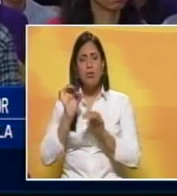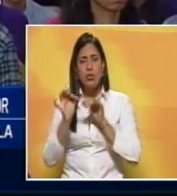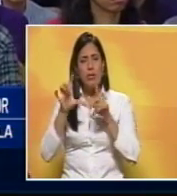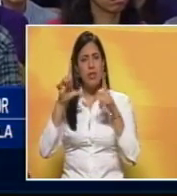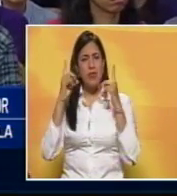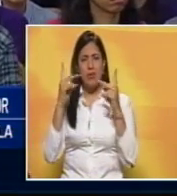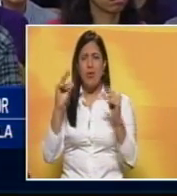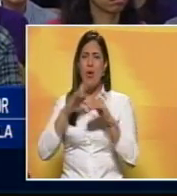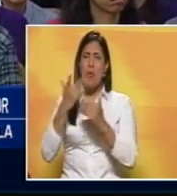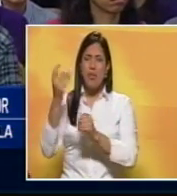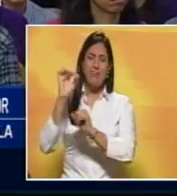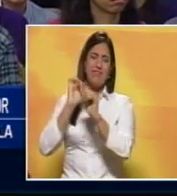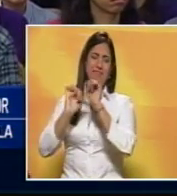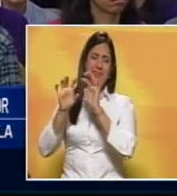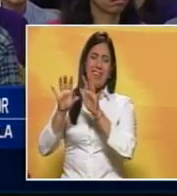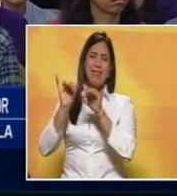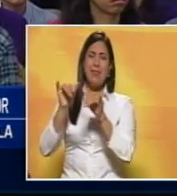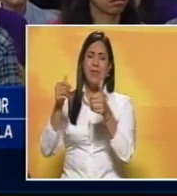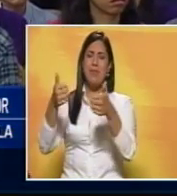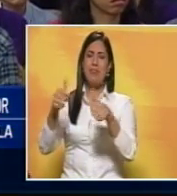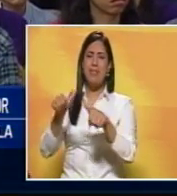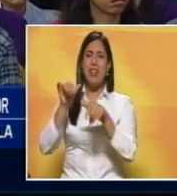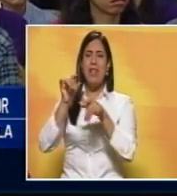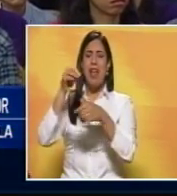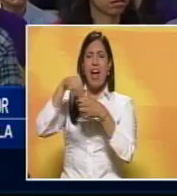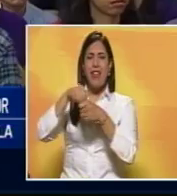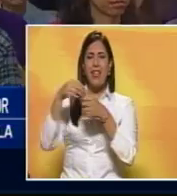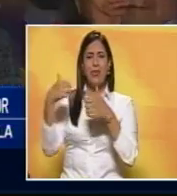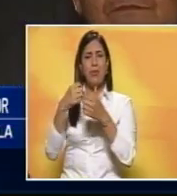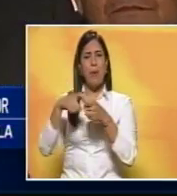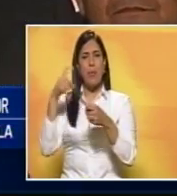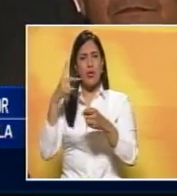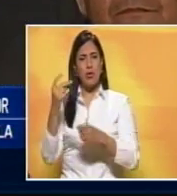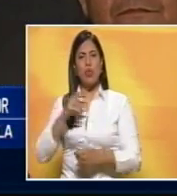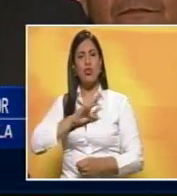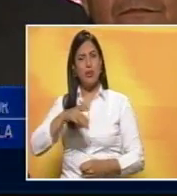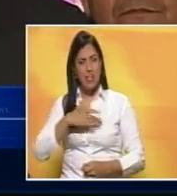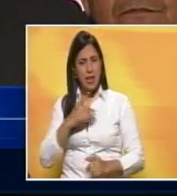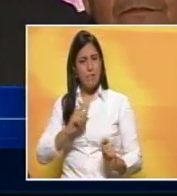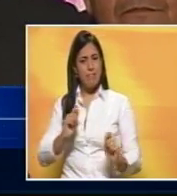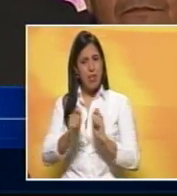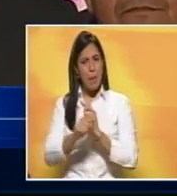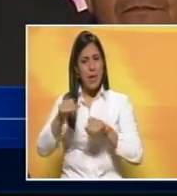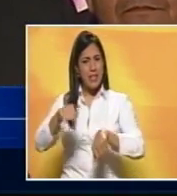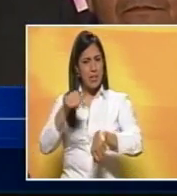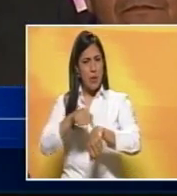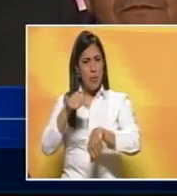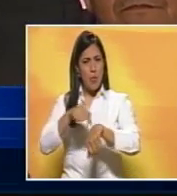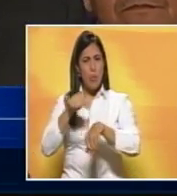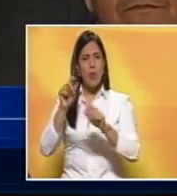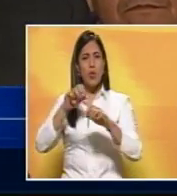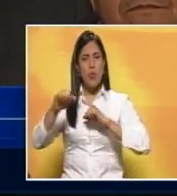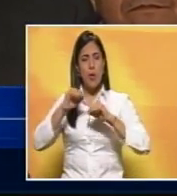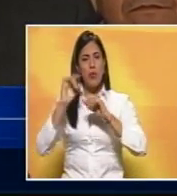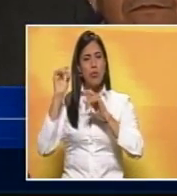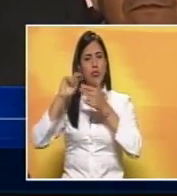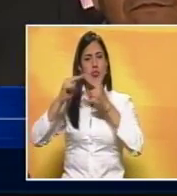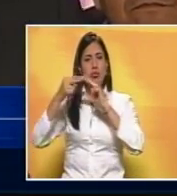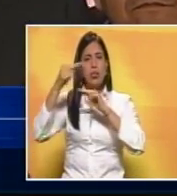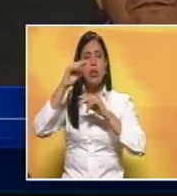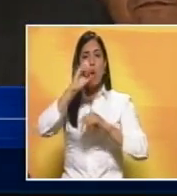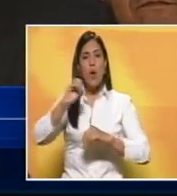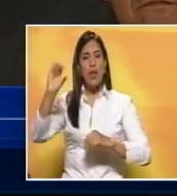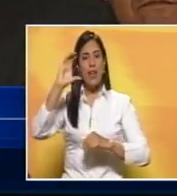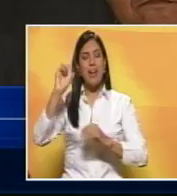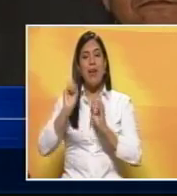municipio Libertador para evitar un quiebre mayor dentro de la unidad. Hemos querido transformar este movimiento que hemos venido construyendo desde el oeste de Caracas,